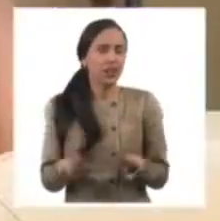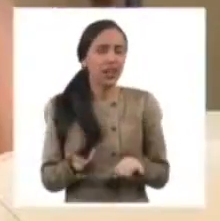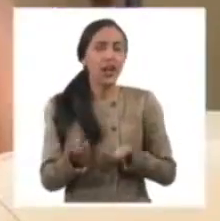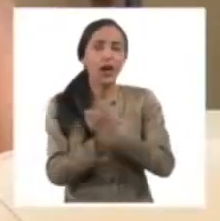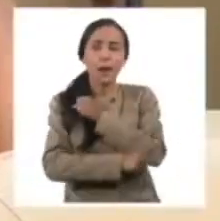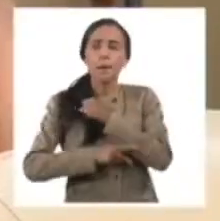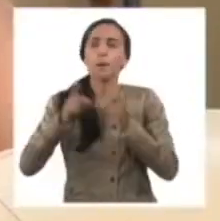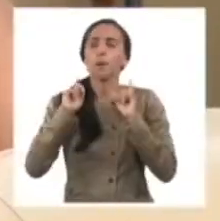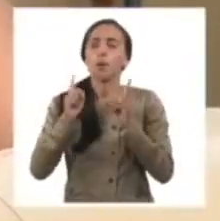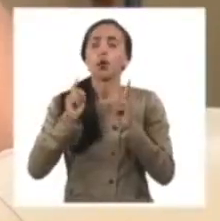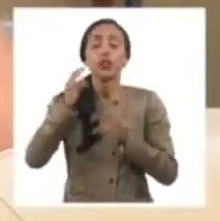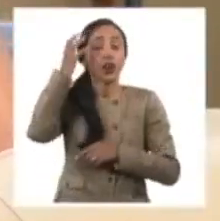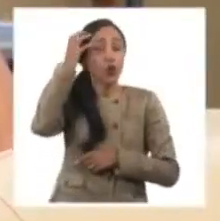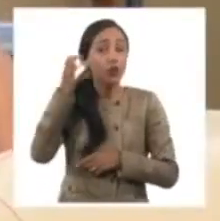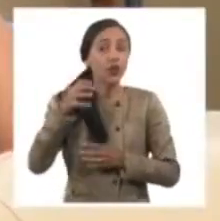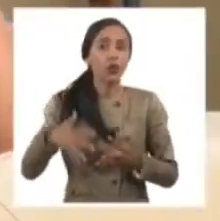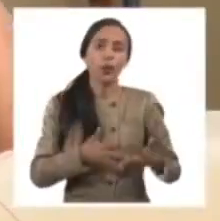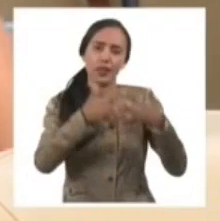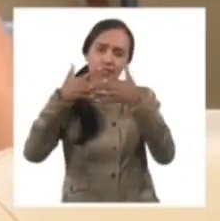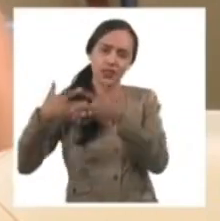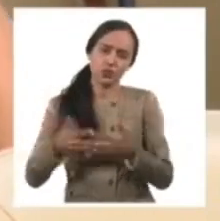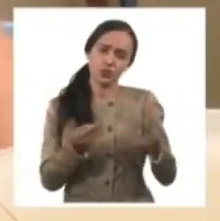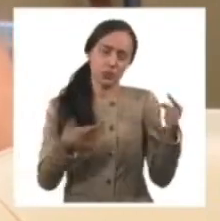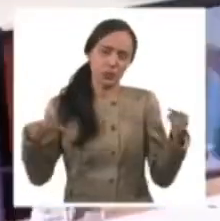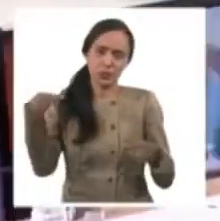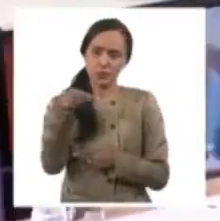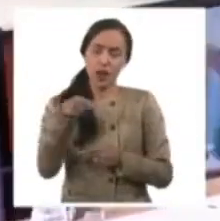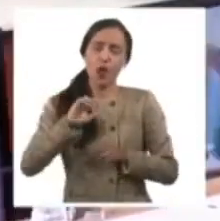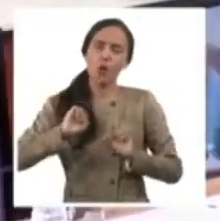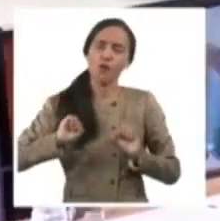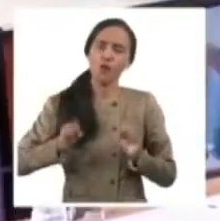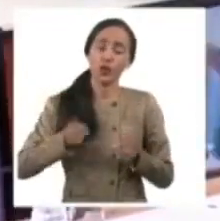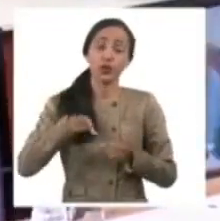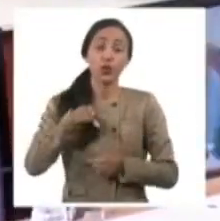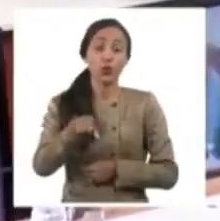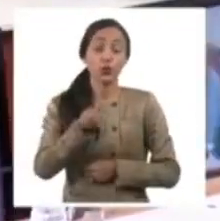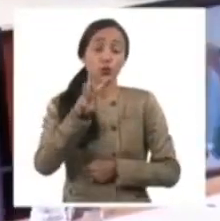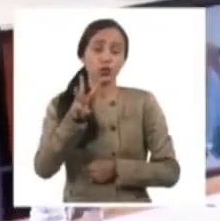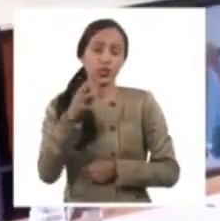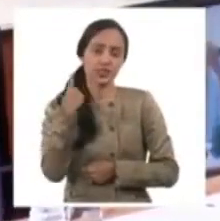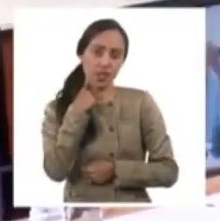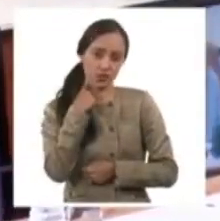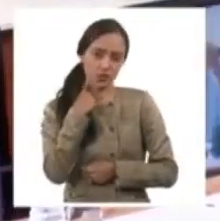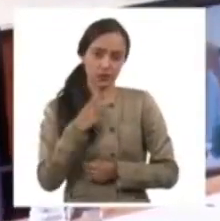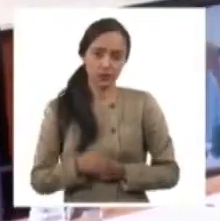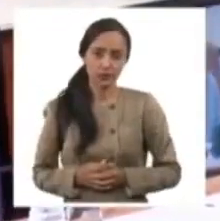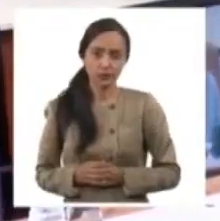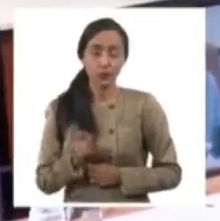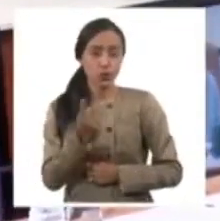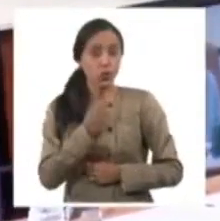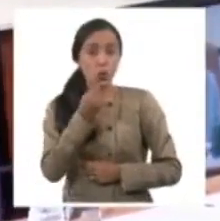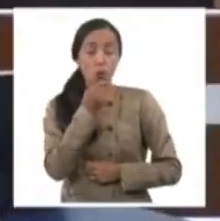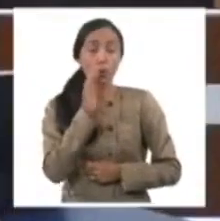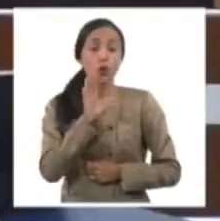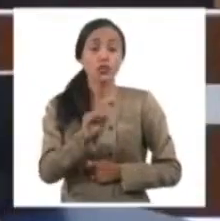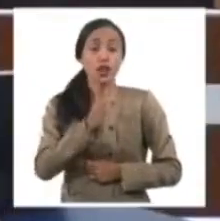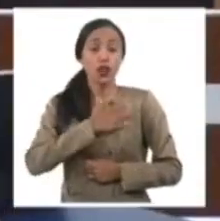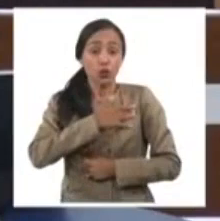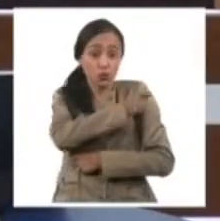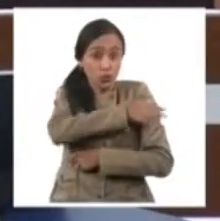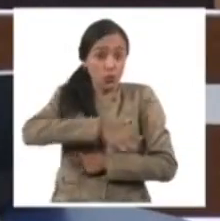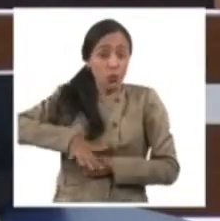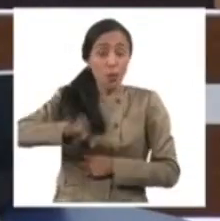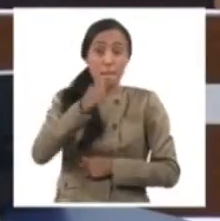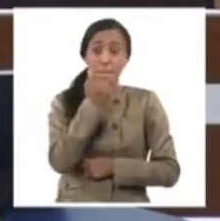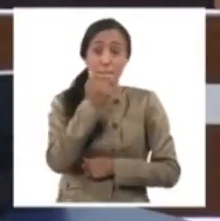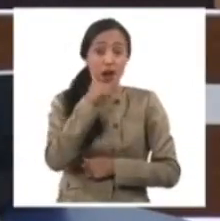las políticas del gobierno de los Estados Unidos arreciadas en los últimos 3 años. Nosotros le podemos asegurar a nuestro pueblo que lo que más